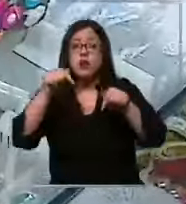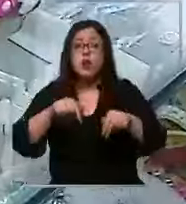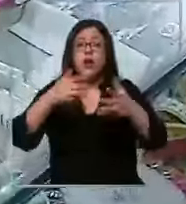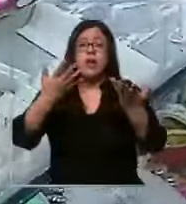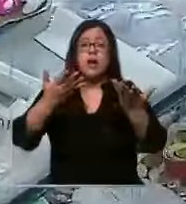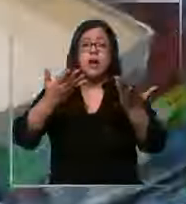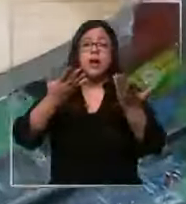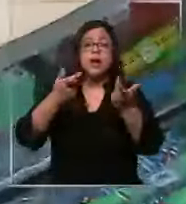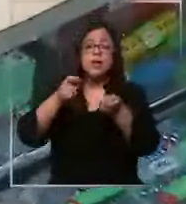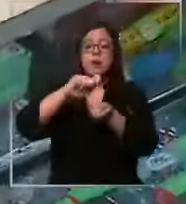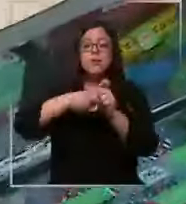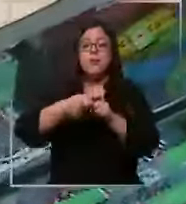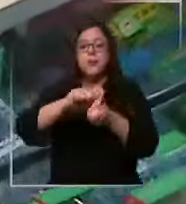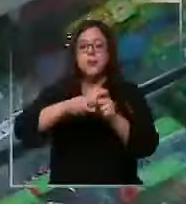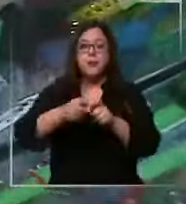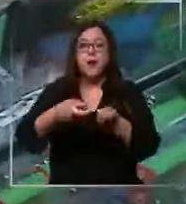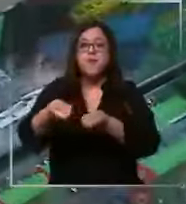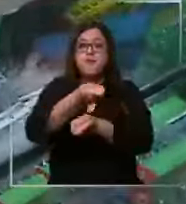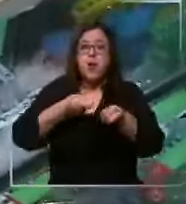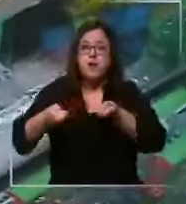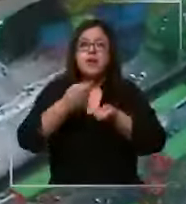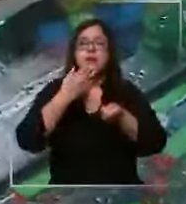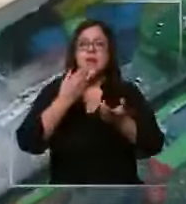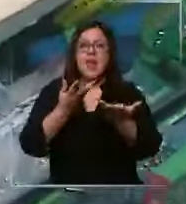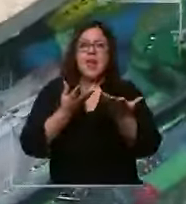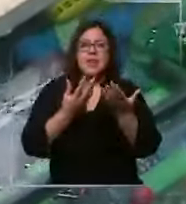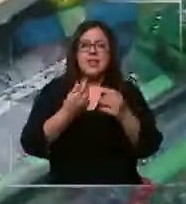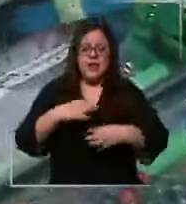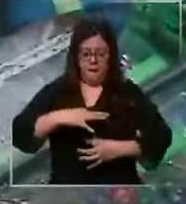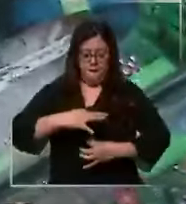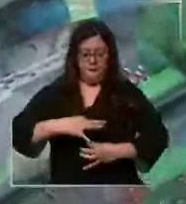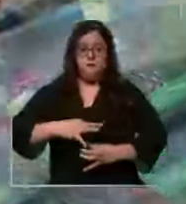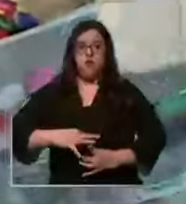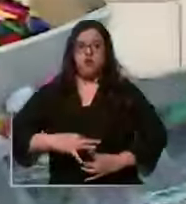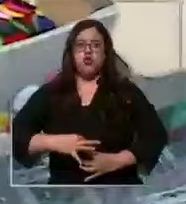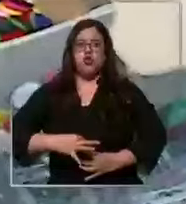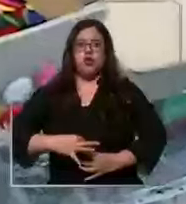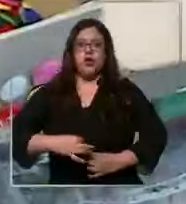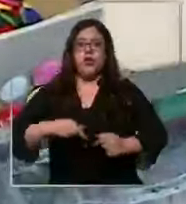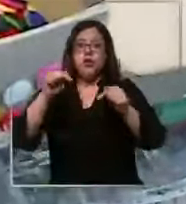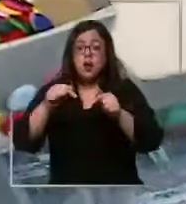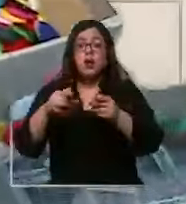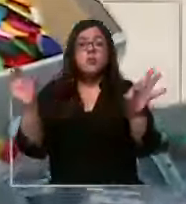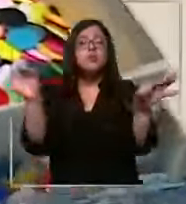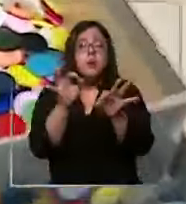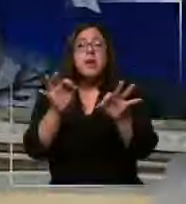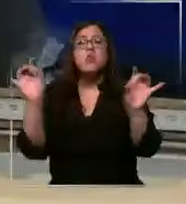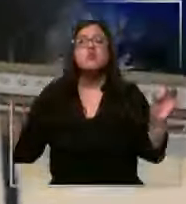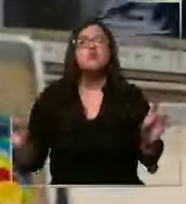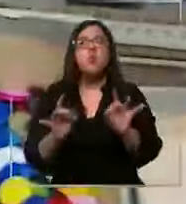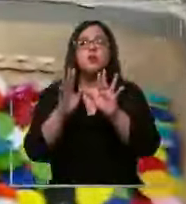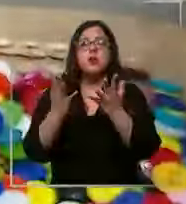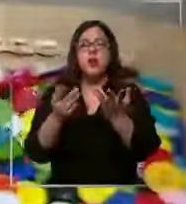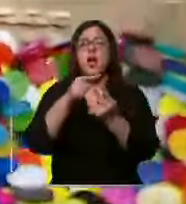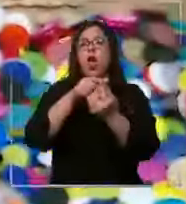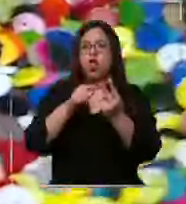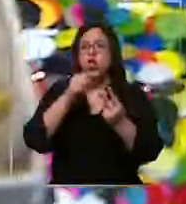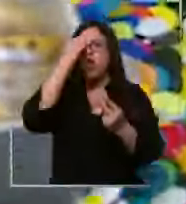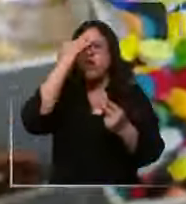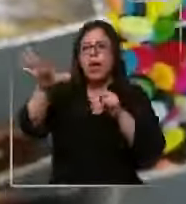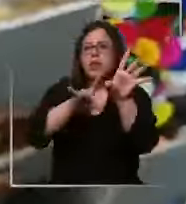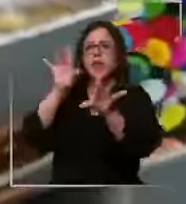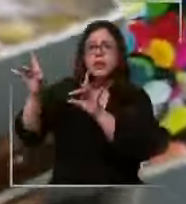que trae para vender y los innumerables botones que acompañan su negocio, comenta la posibilidad de estos 2 días de